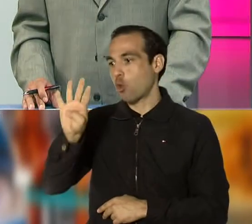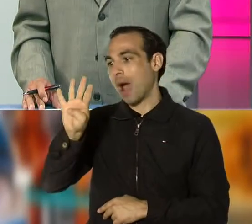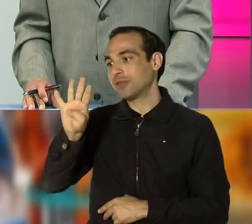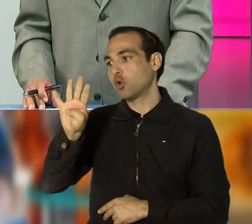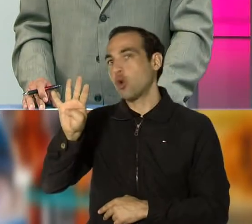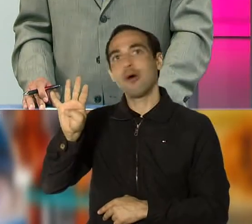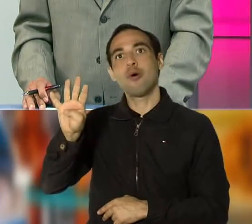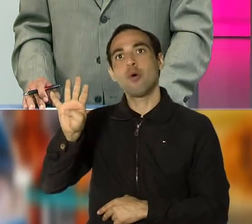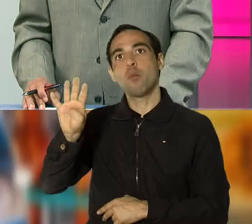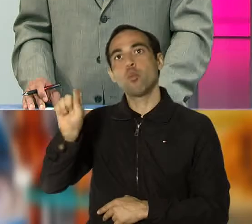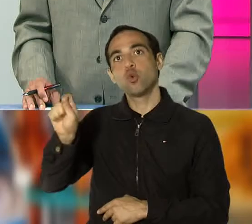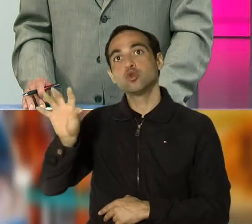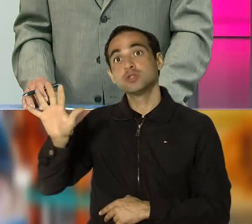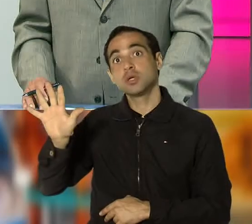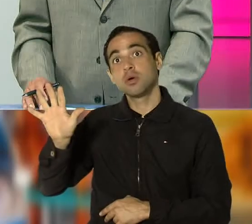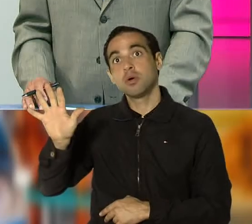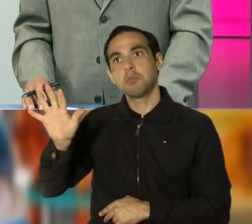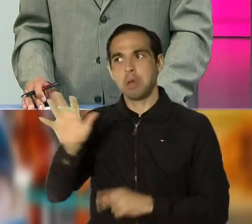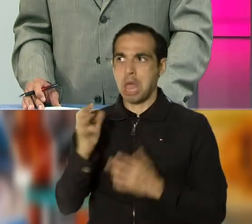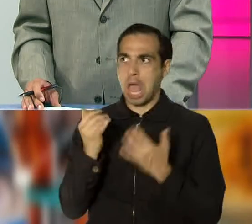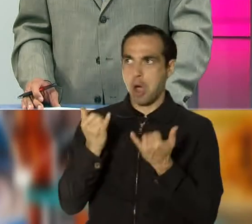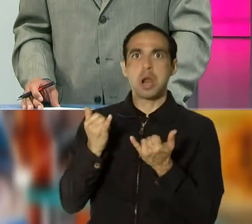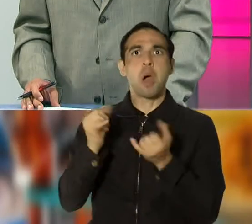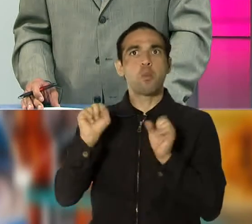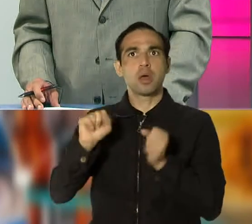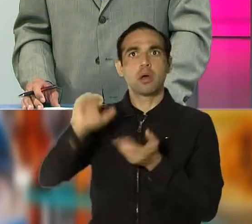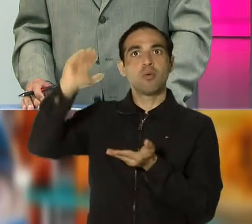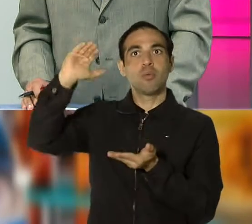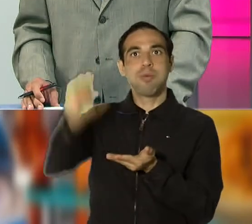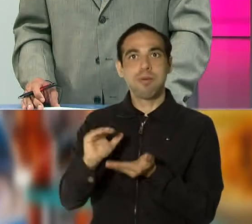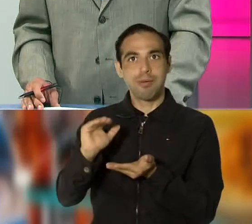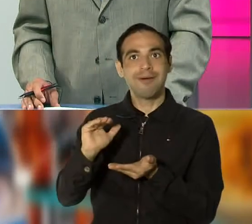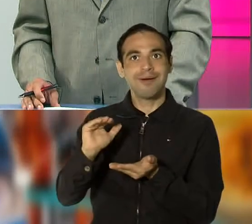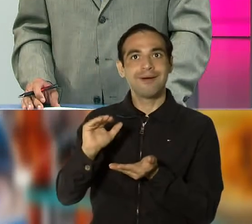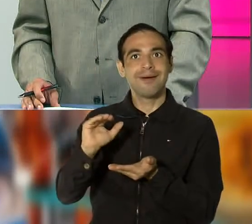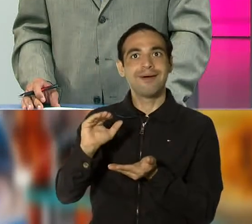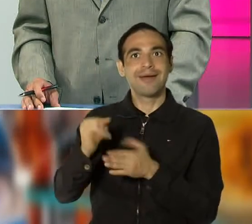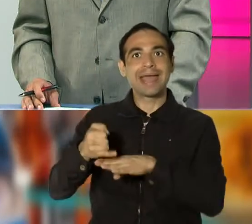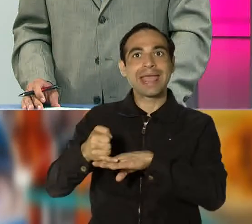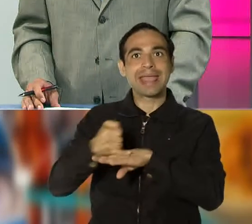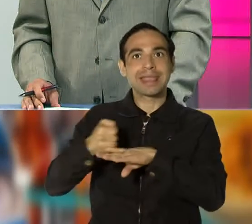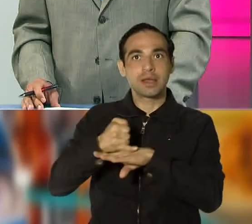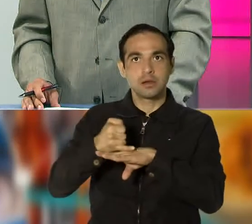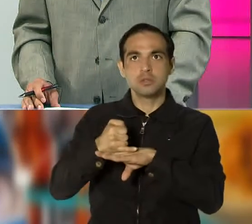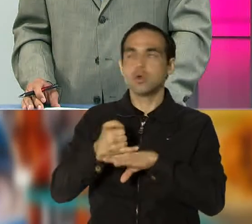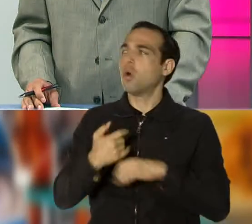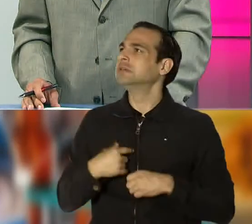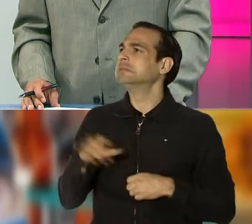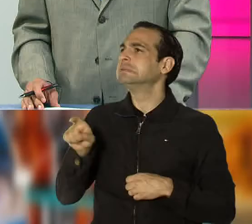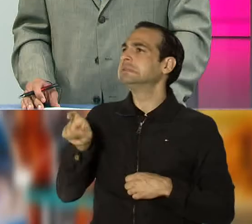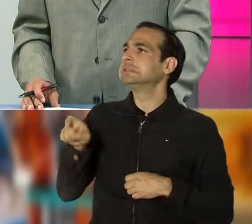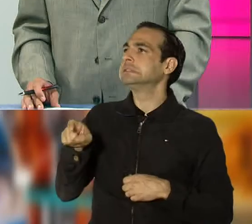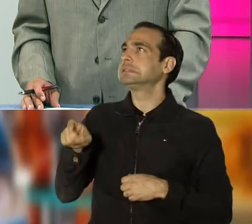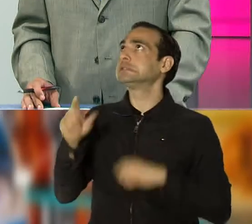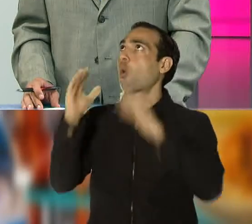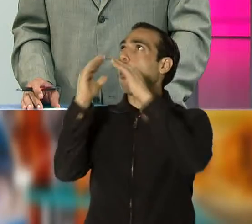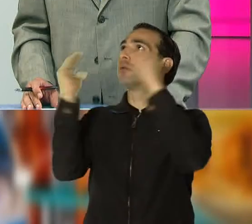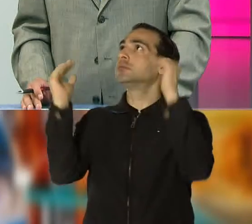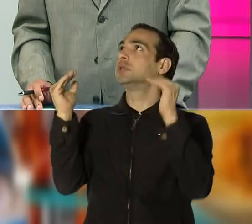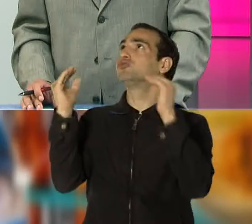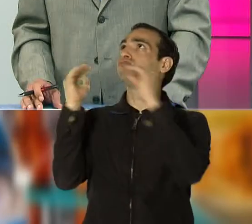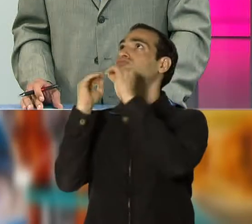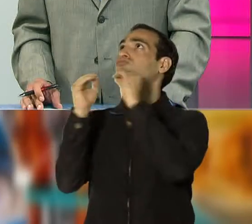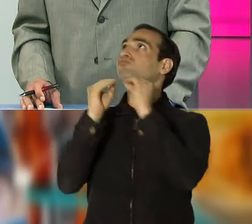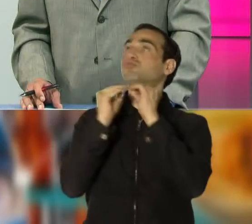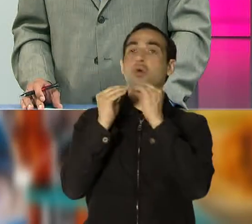bajo, ¿verdad? Siempre que se le haga la calificación correcta, hacen ese tipo de mejora. Mira, necesito arreglar el techo. Mira, se me salieron